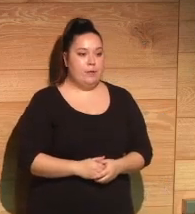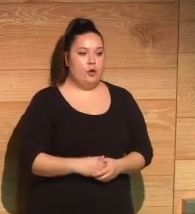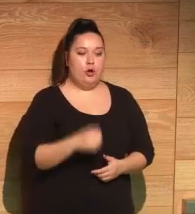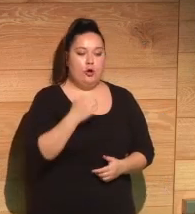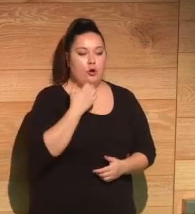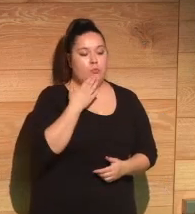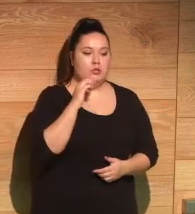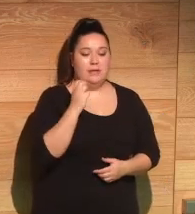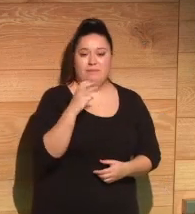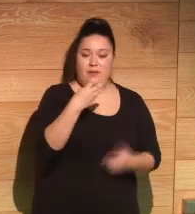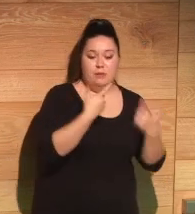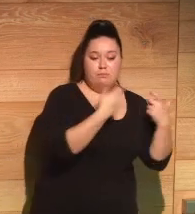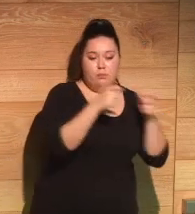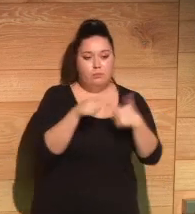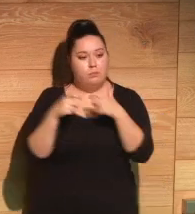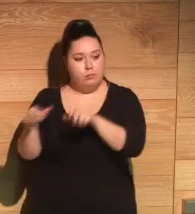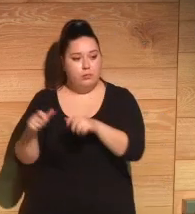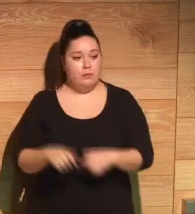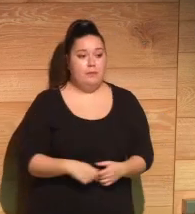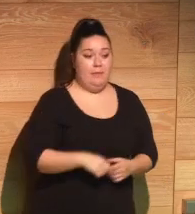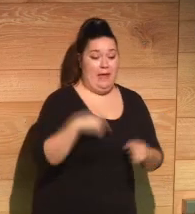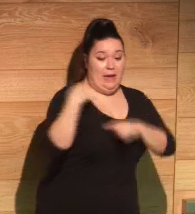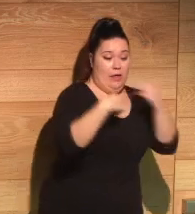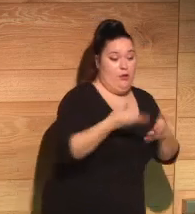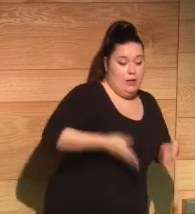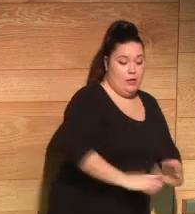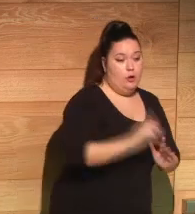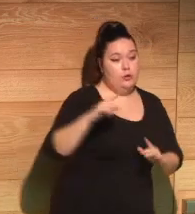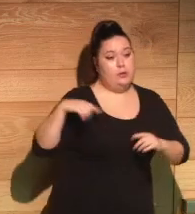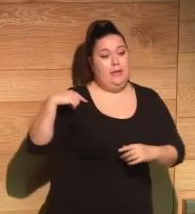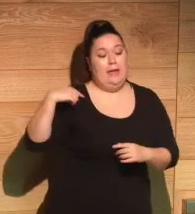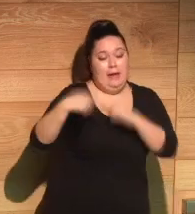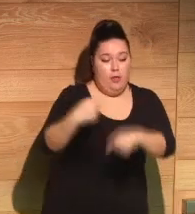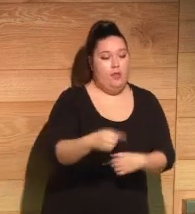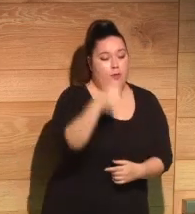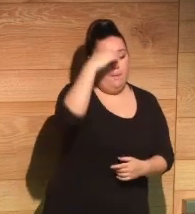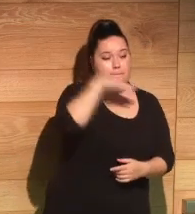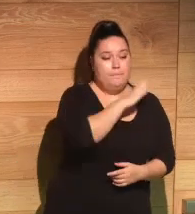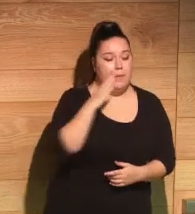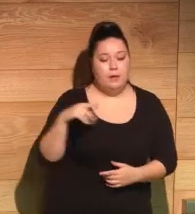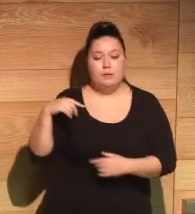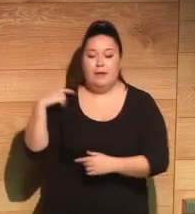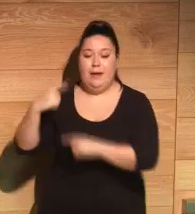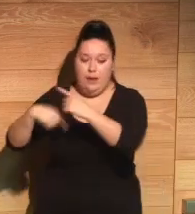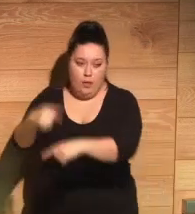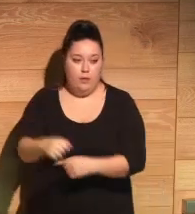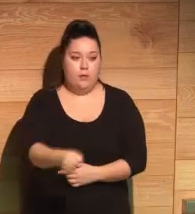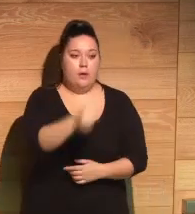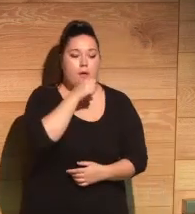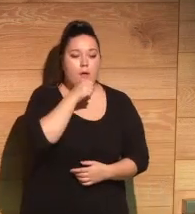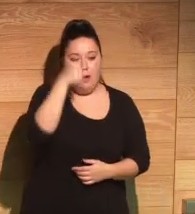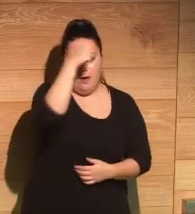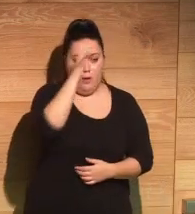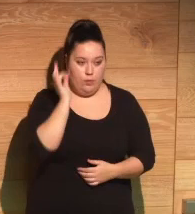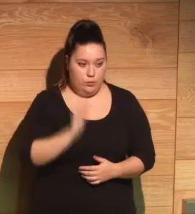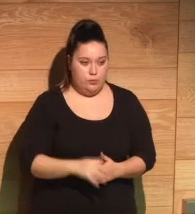estratos etarios simultáneos: la generación de los hijos, la de los padres y la de los abuelos. Cada una definida pues en un